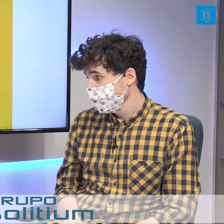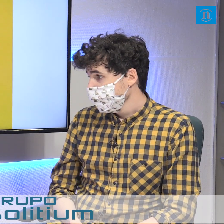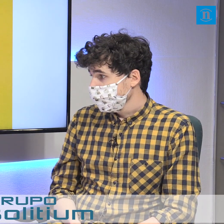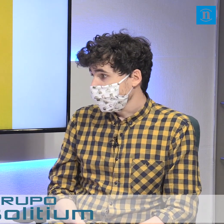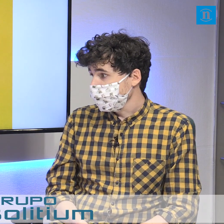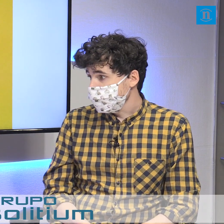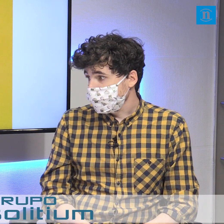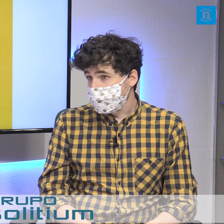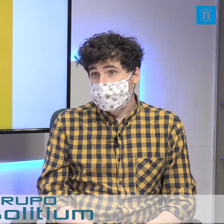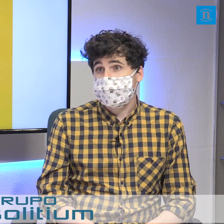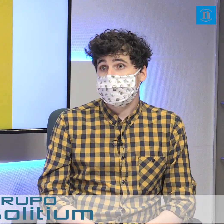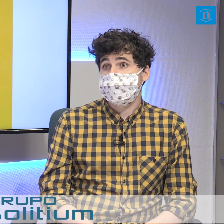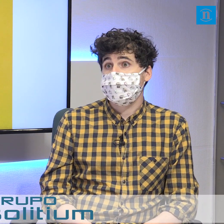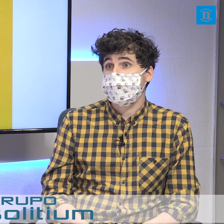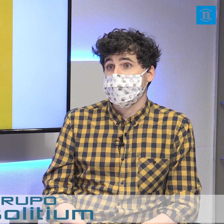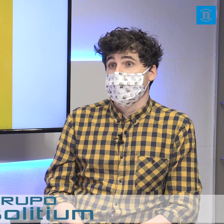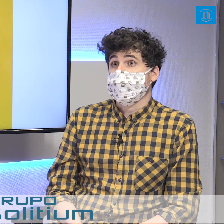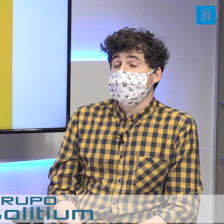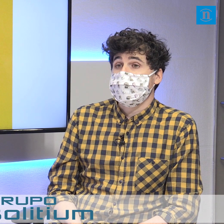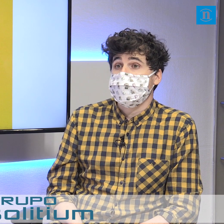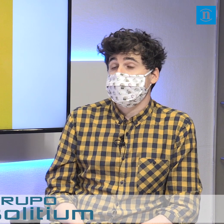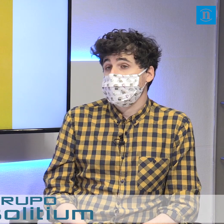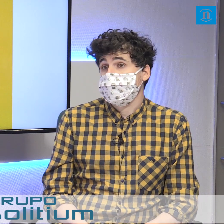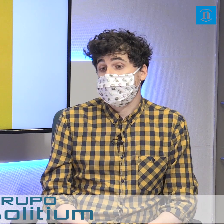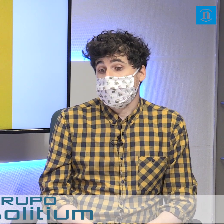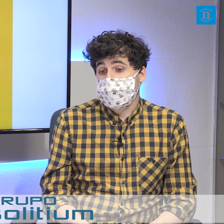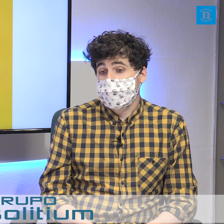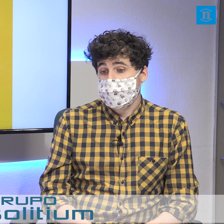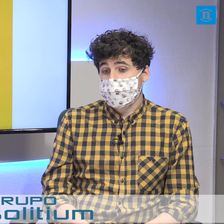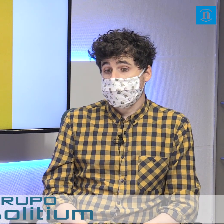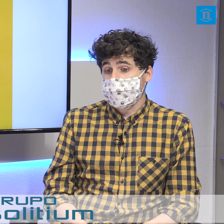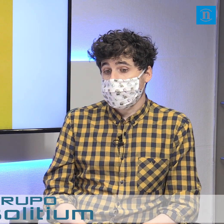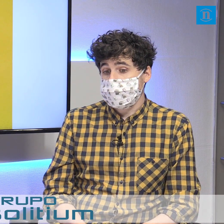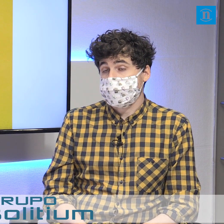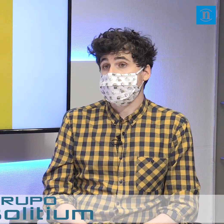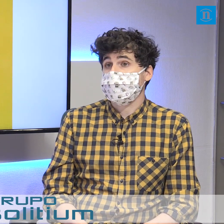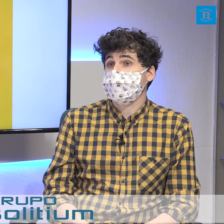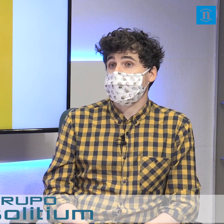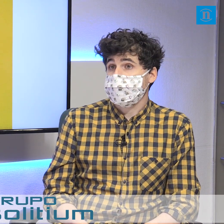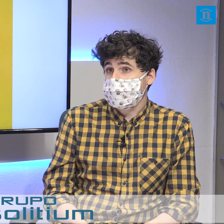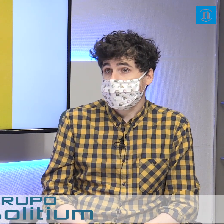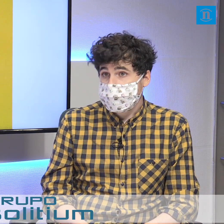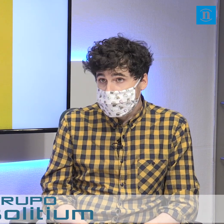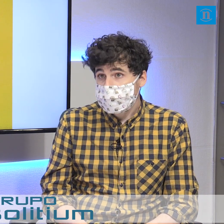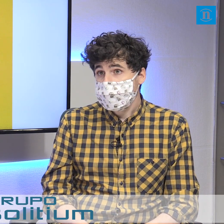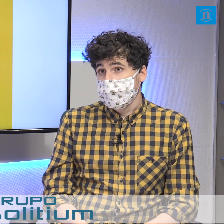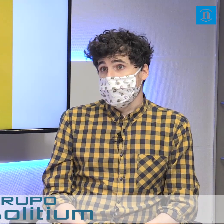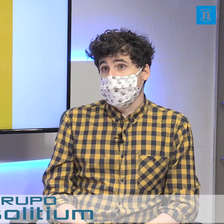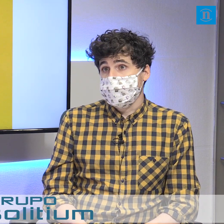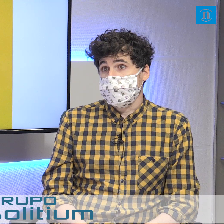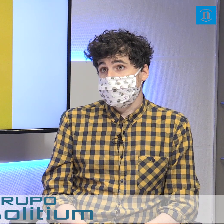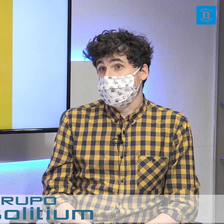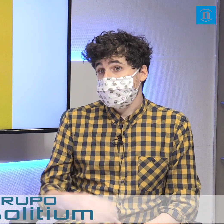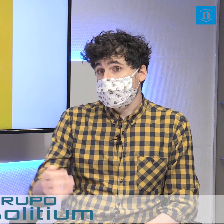las declaraciones que ha tenido fernando simón lo que hemos decidido ha sido pues colaborar con la protección animal es de aquí del león